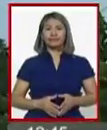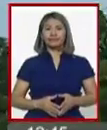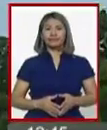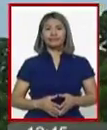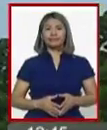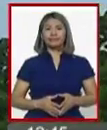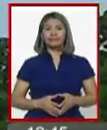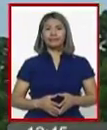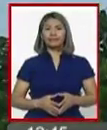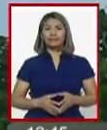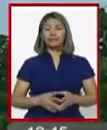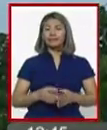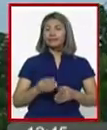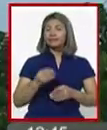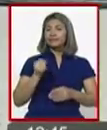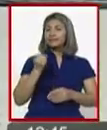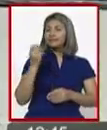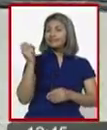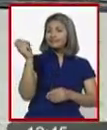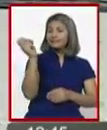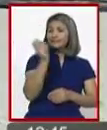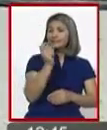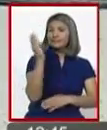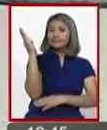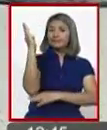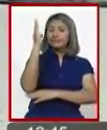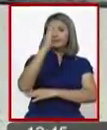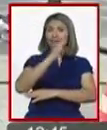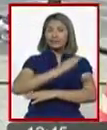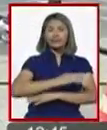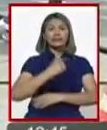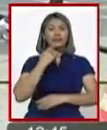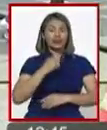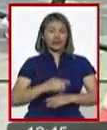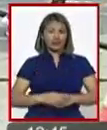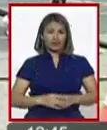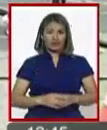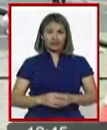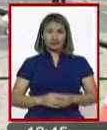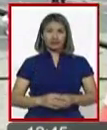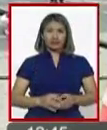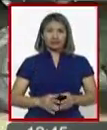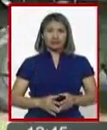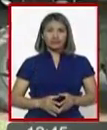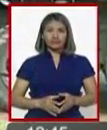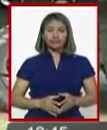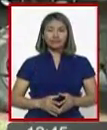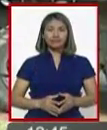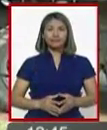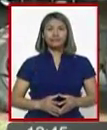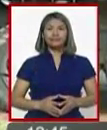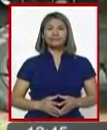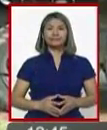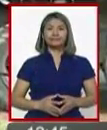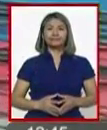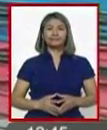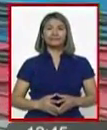lo tironeó el camión. Nada más. Estaba cayendo el poste. Ahí me di cuenta que estaba